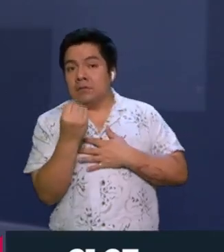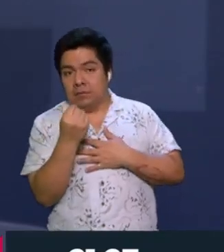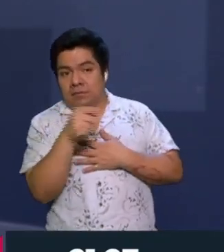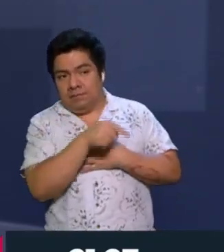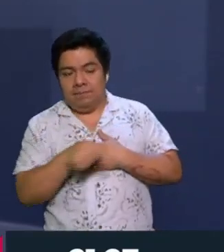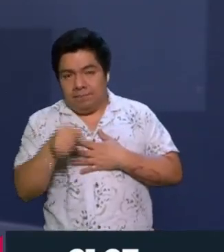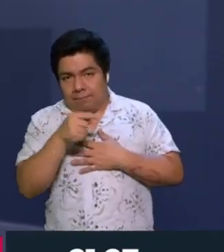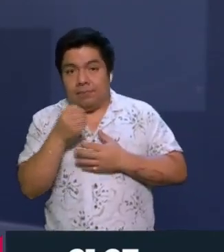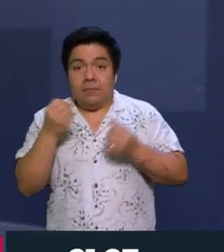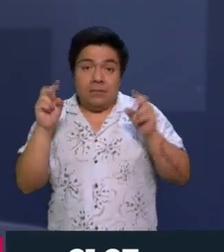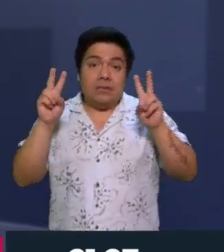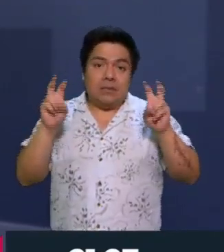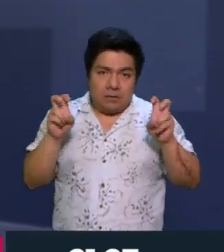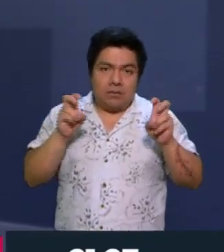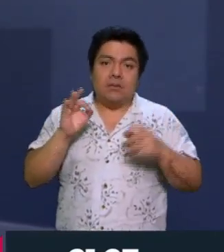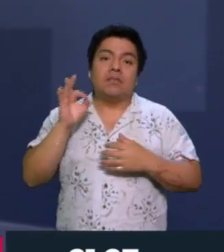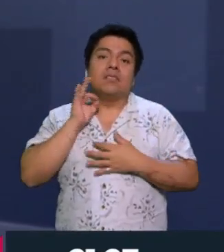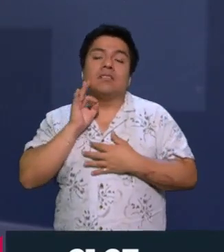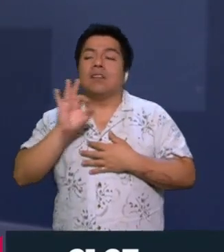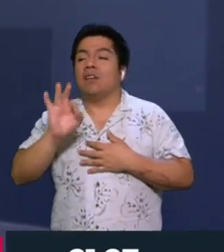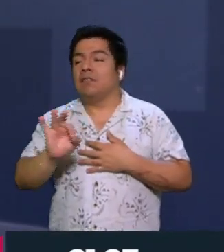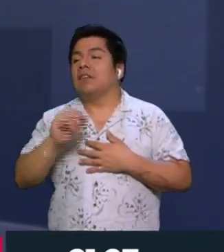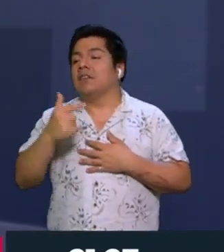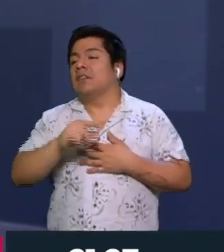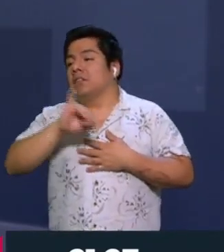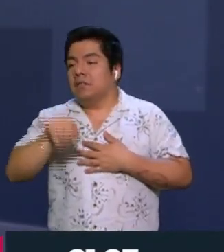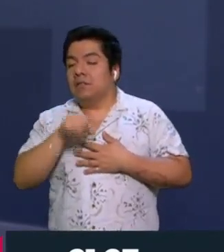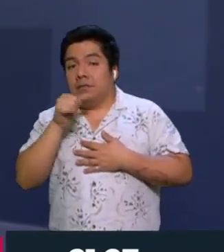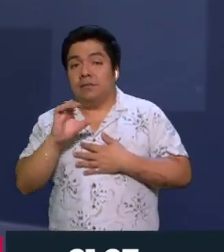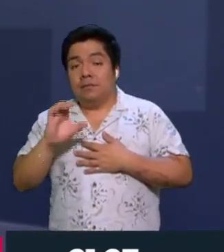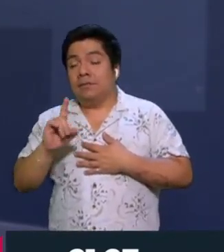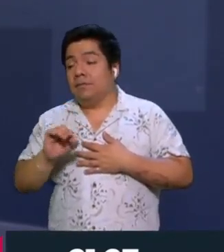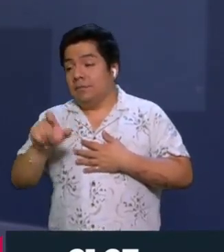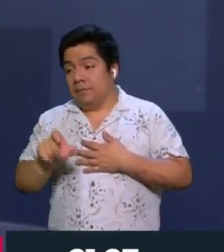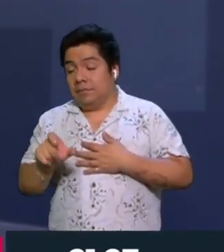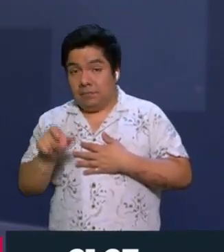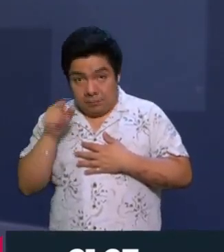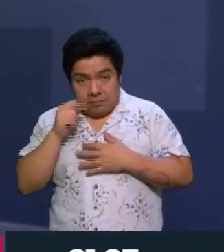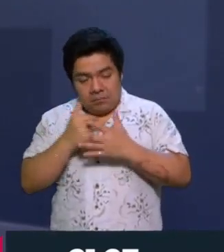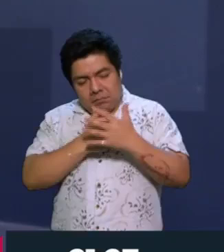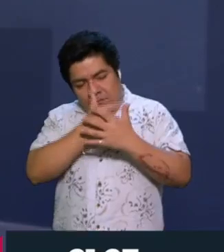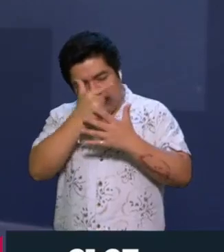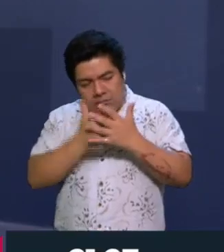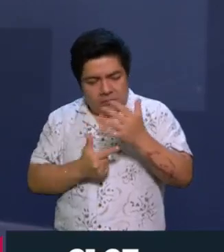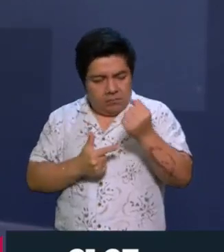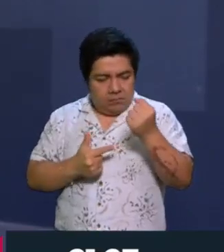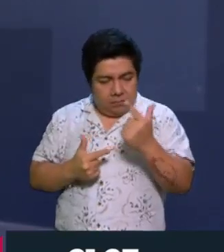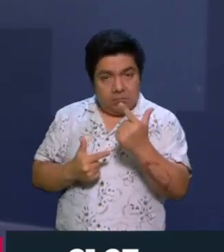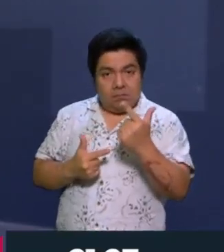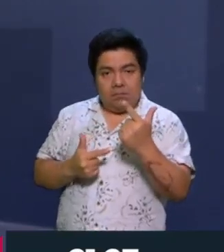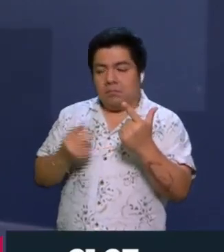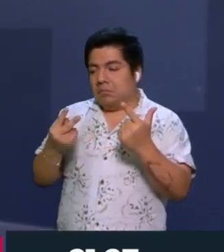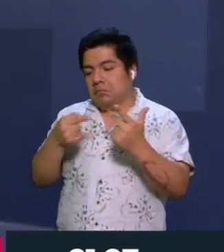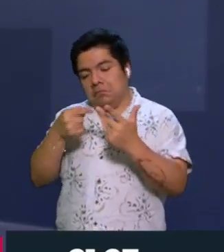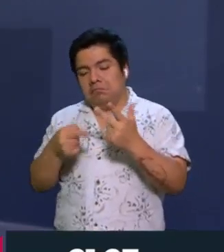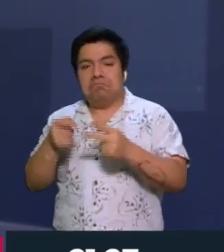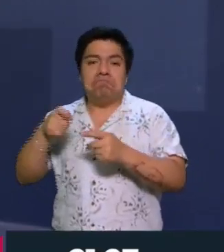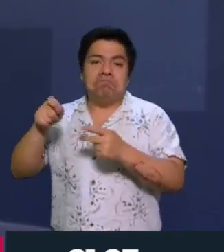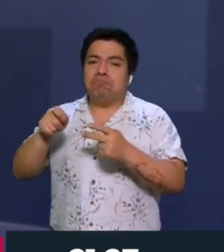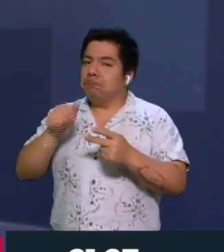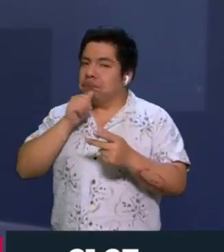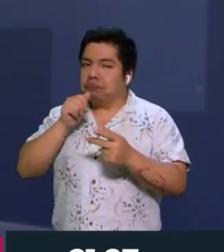la elección de la nueva o el nuevo fiscal General de Justicia de la Ciudad de México de esta lista solo aceptó siete porque dos no cumplieron con los